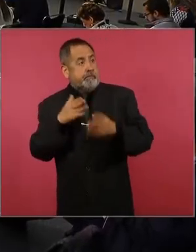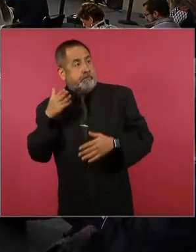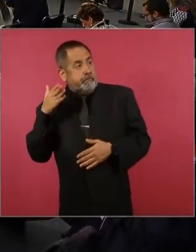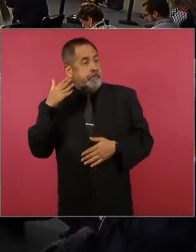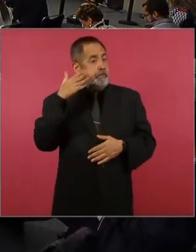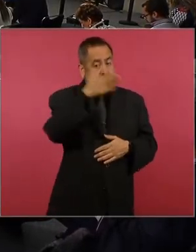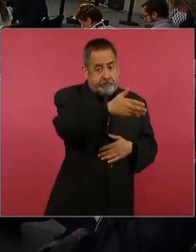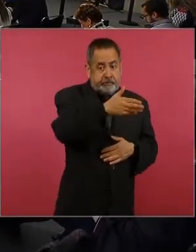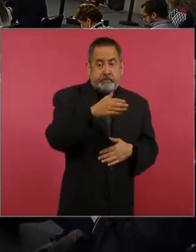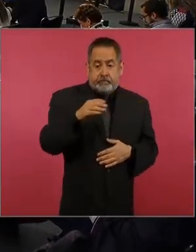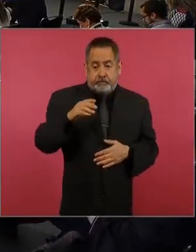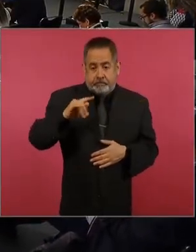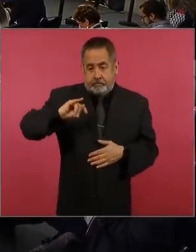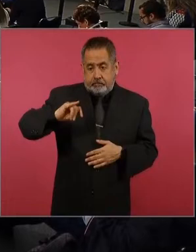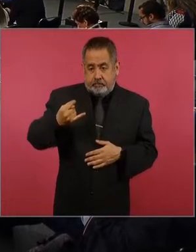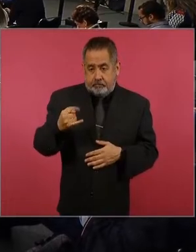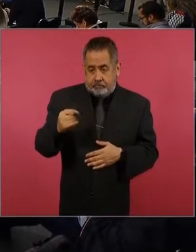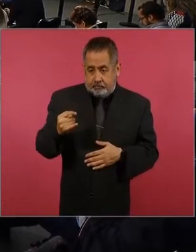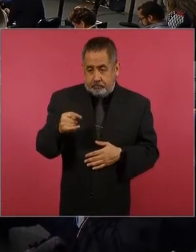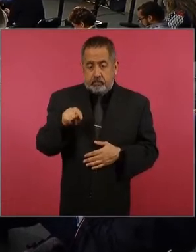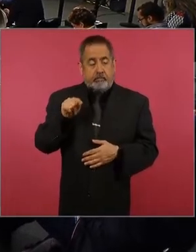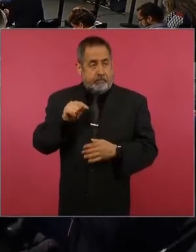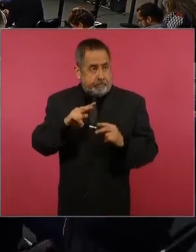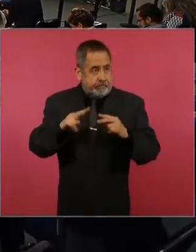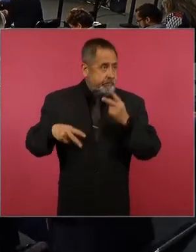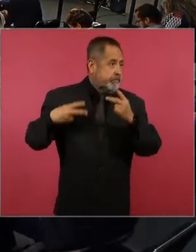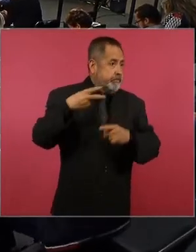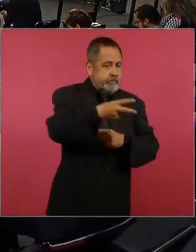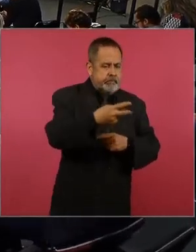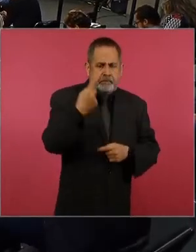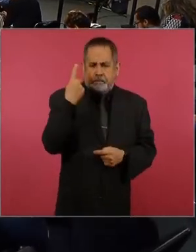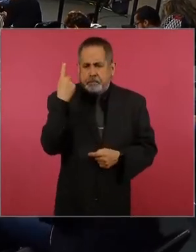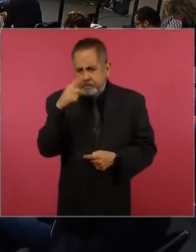en misión a Tijuana,